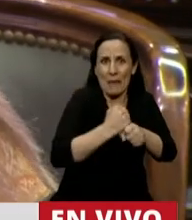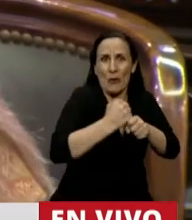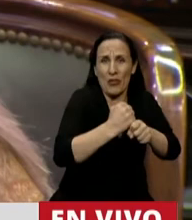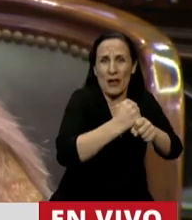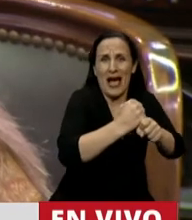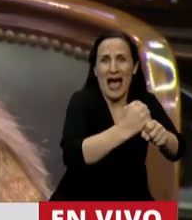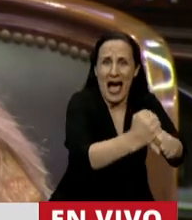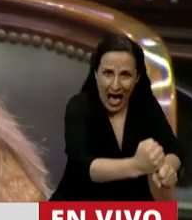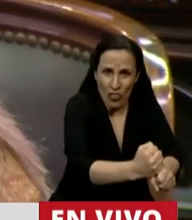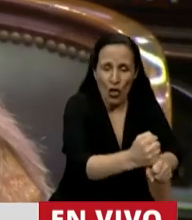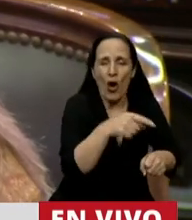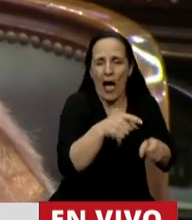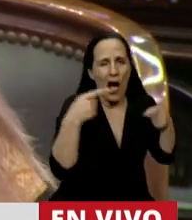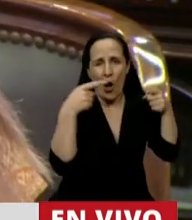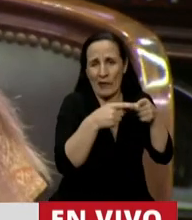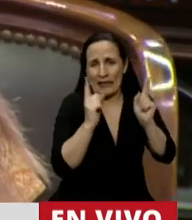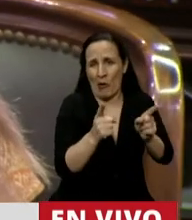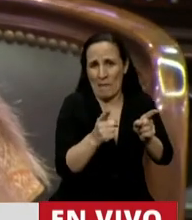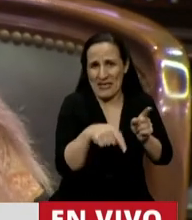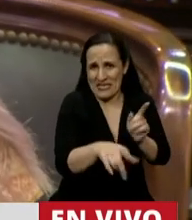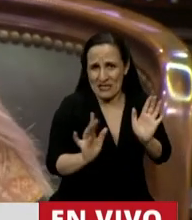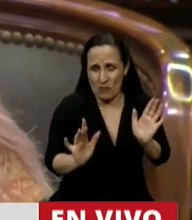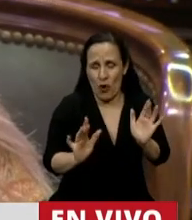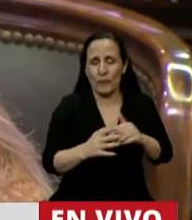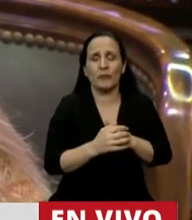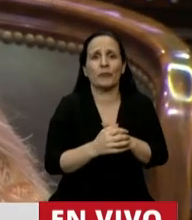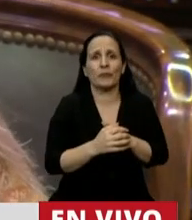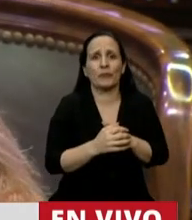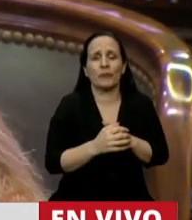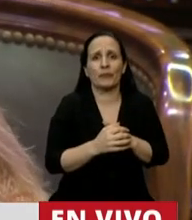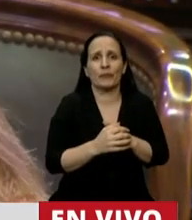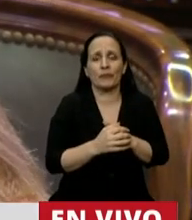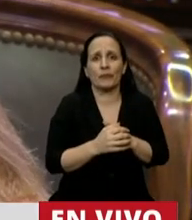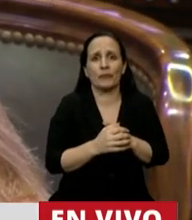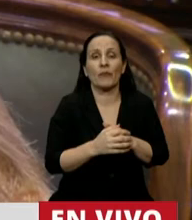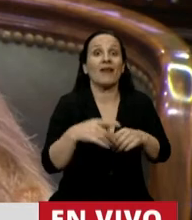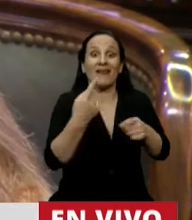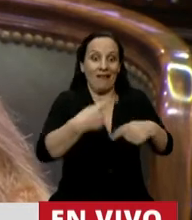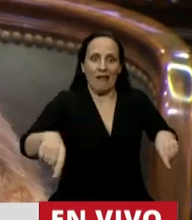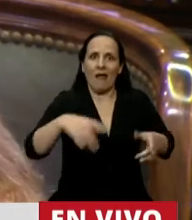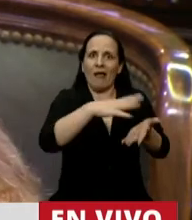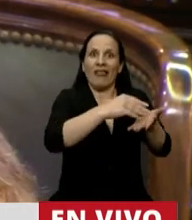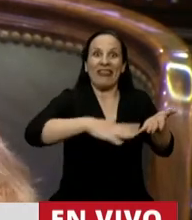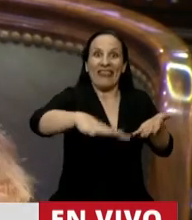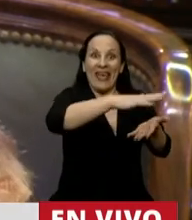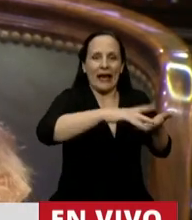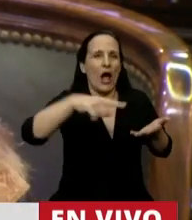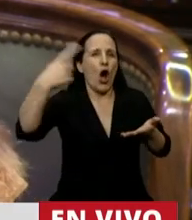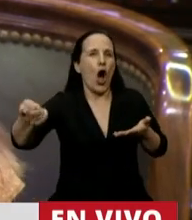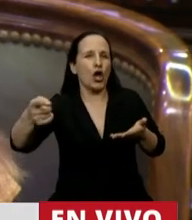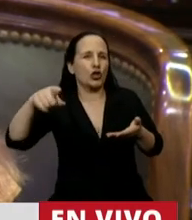Grabois y acompañada por funcionarias del gobierno, la inacción frente a las ocupaciones de tierra por partes de